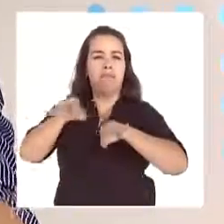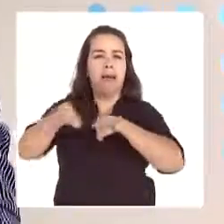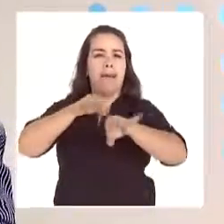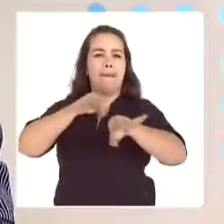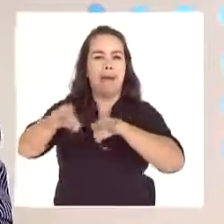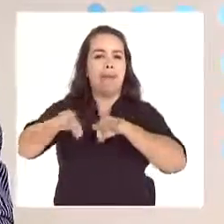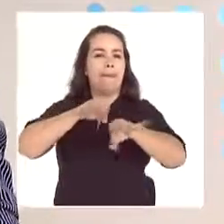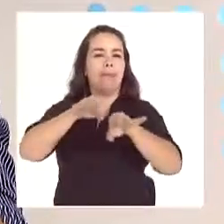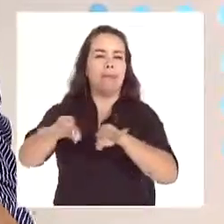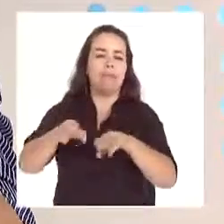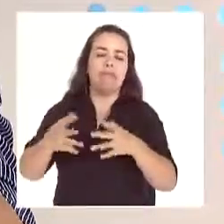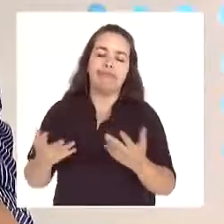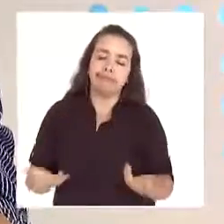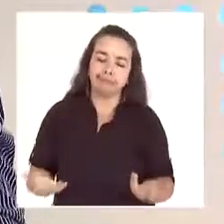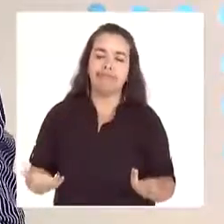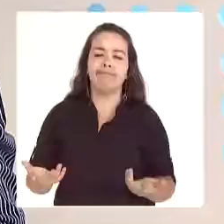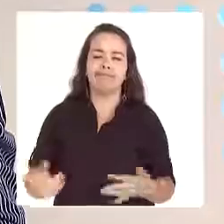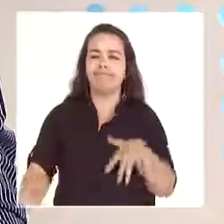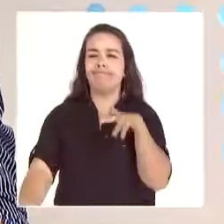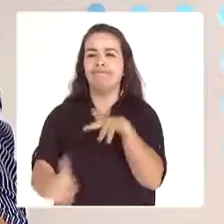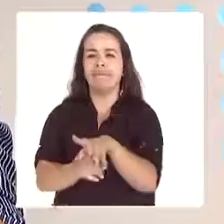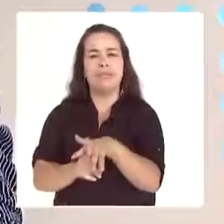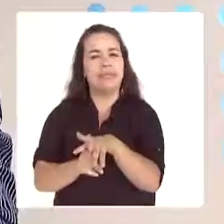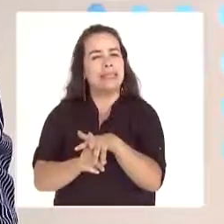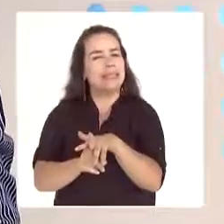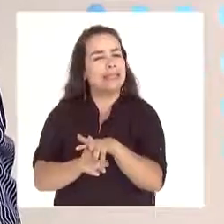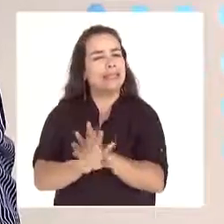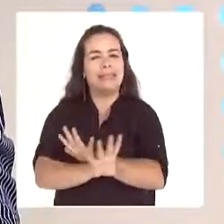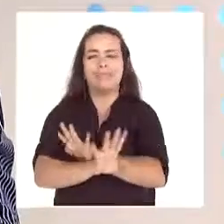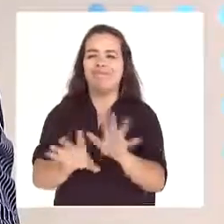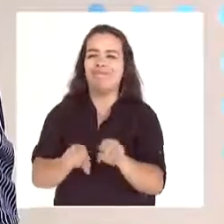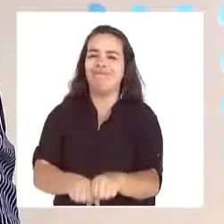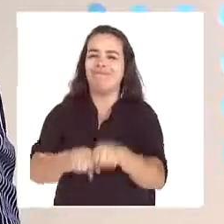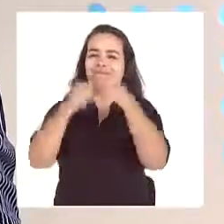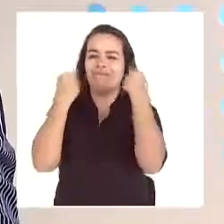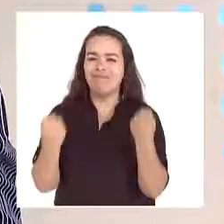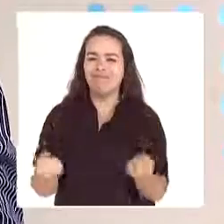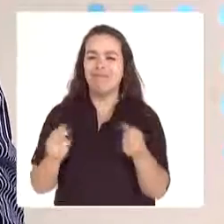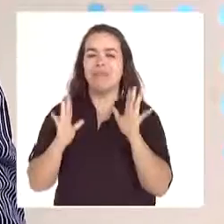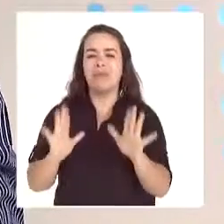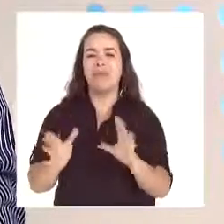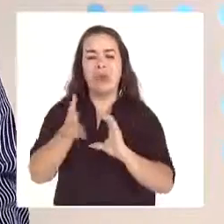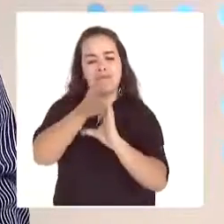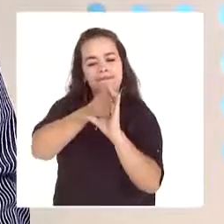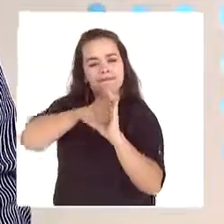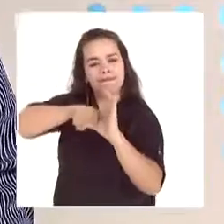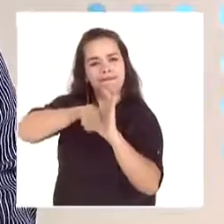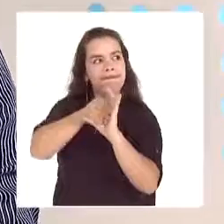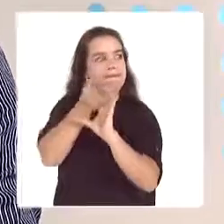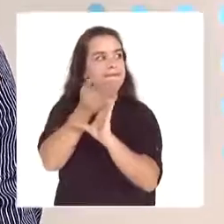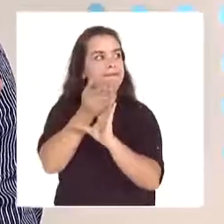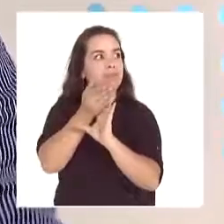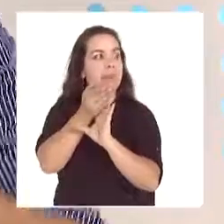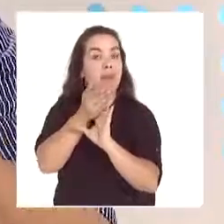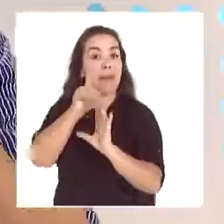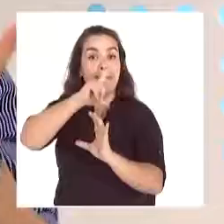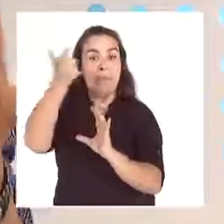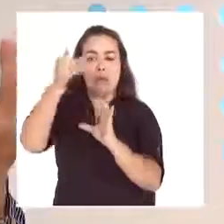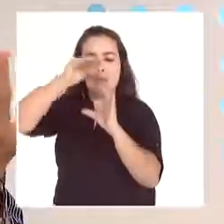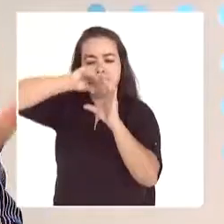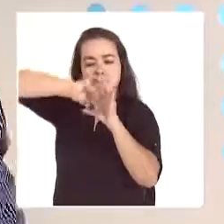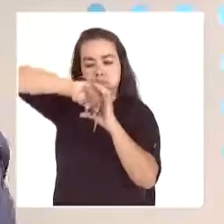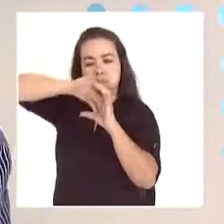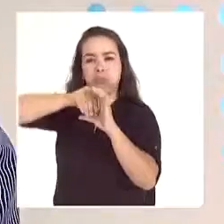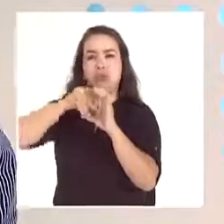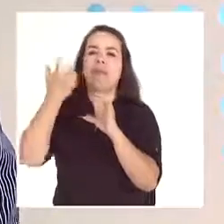terminan finalmente alterando la estructura de la arteria, que es el órgano blanco de todas